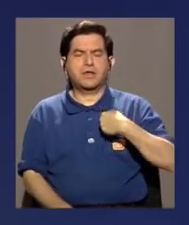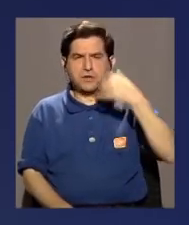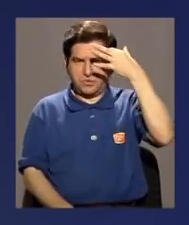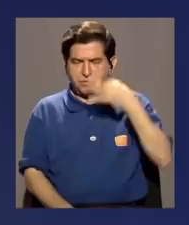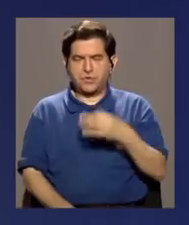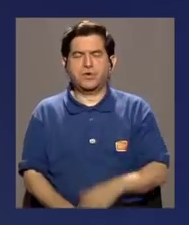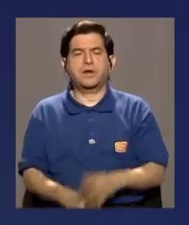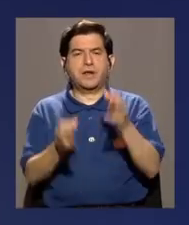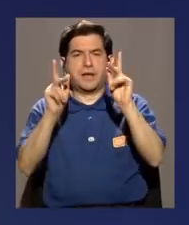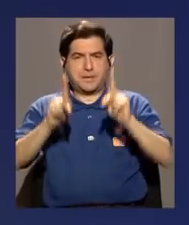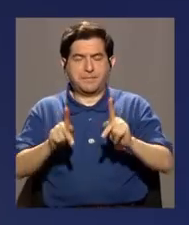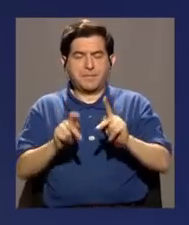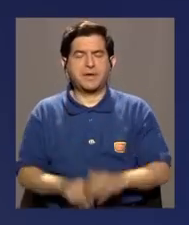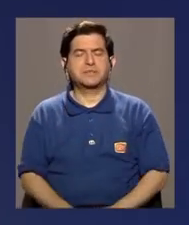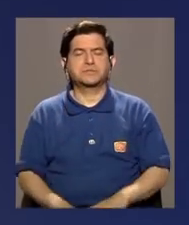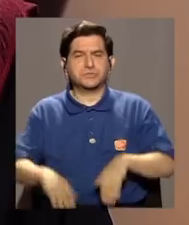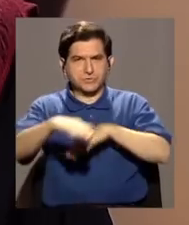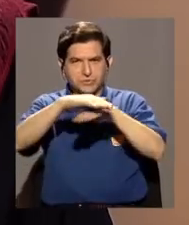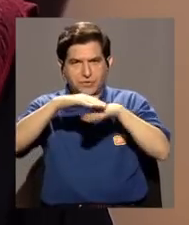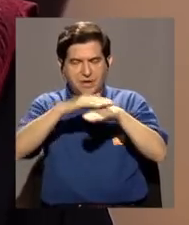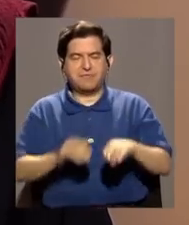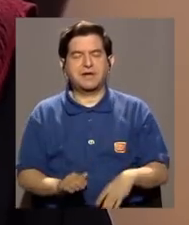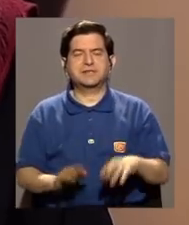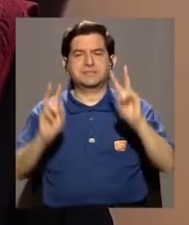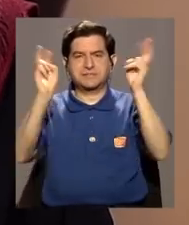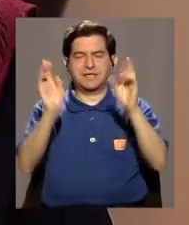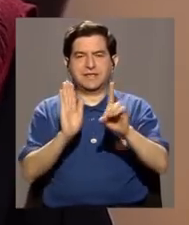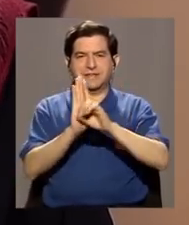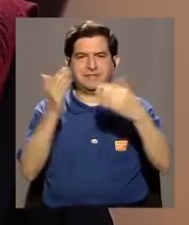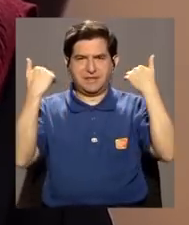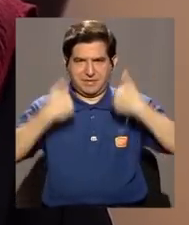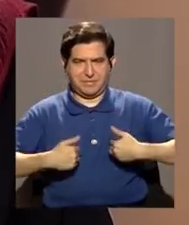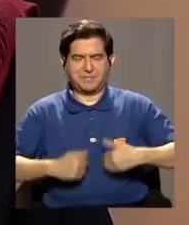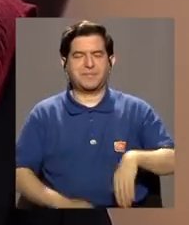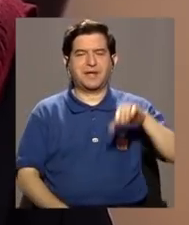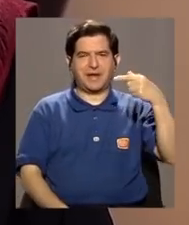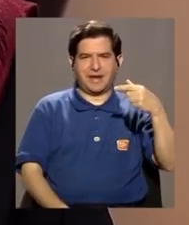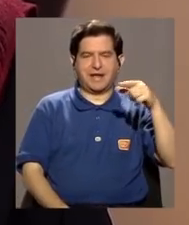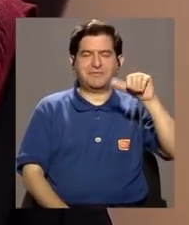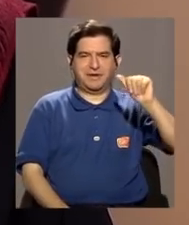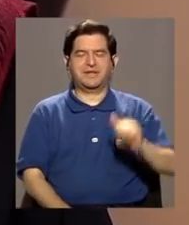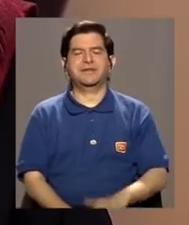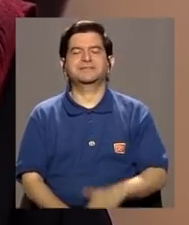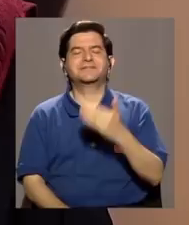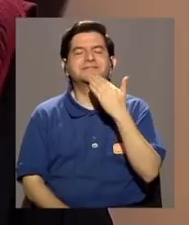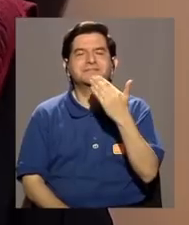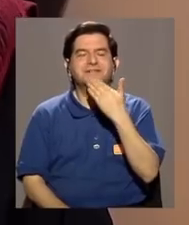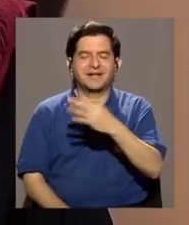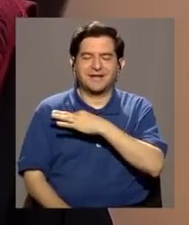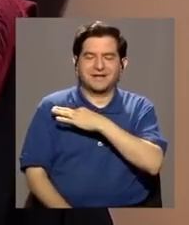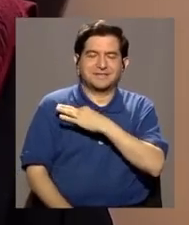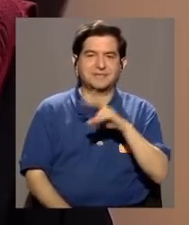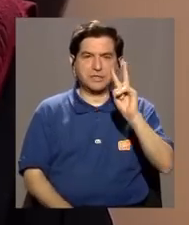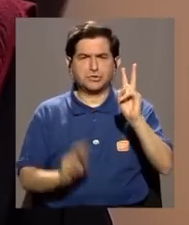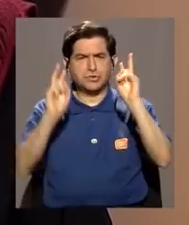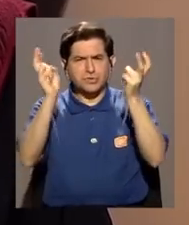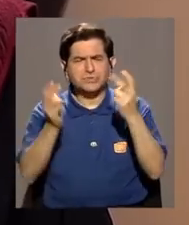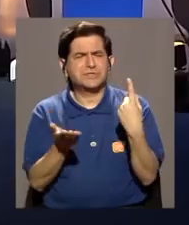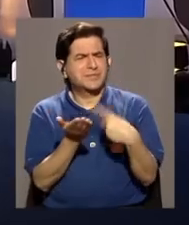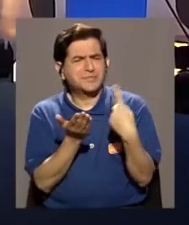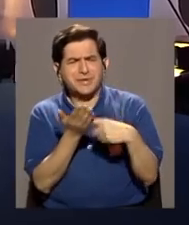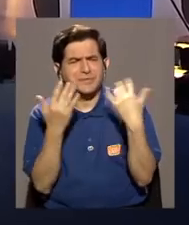mí una referente en temas de derechos humanos que abrió largas y unida gabe gracias por la invitación en estos días hay dos temas que ha sido muy